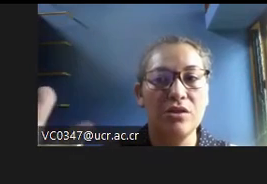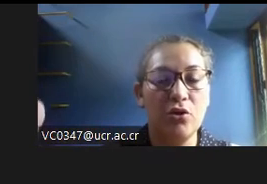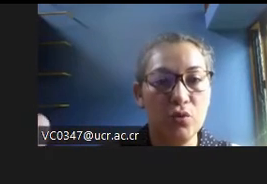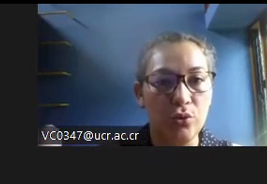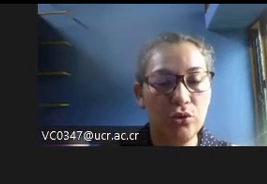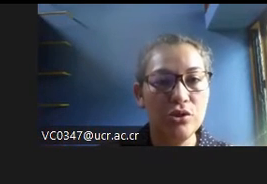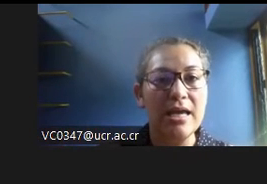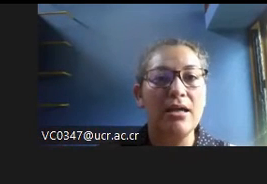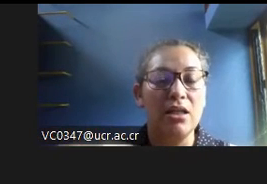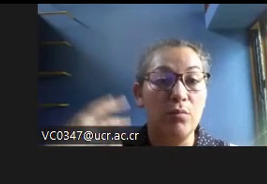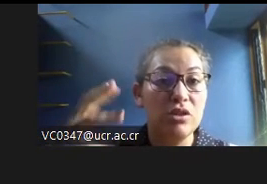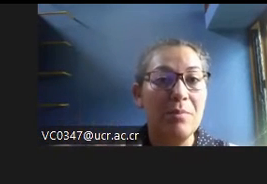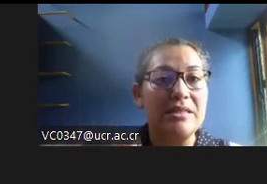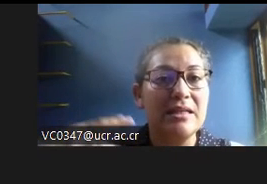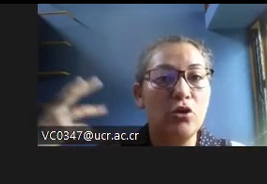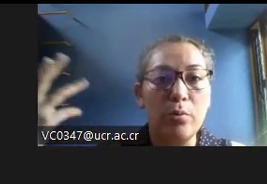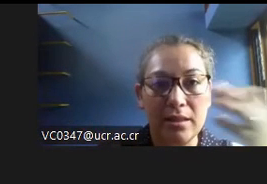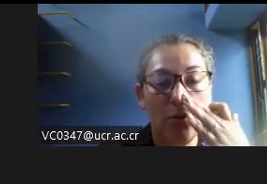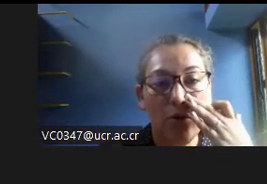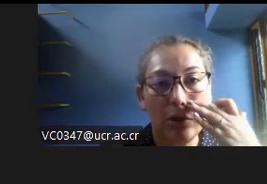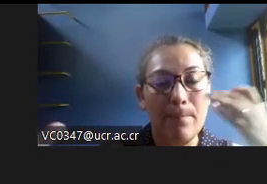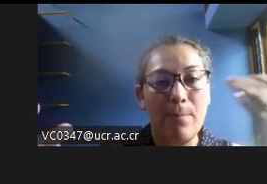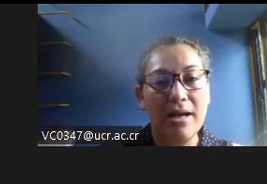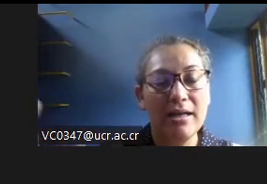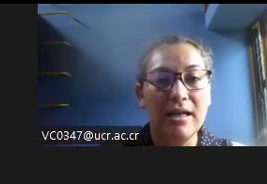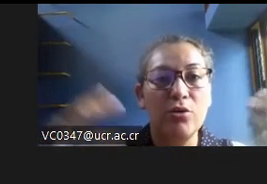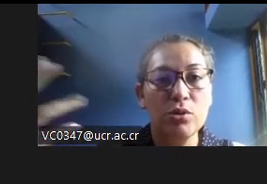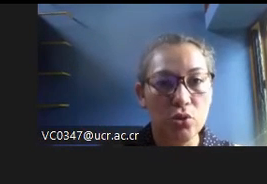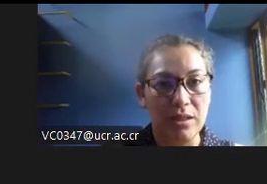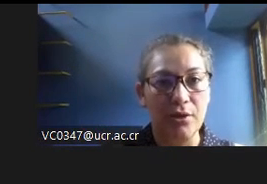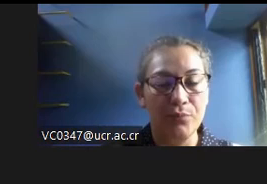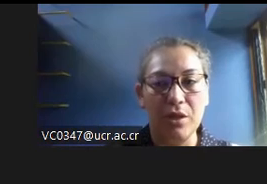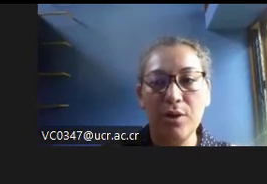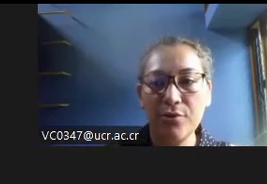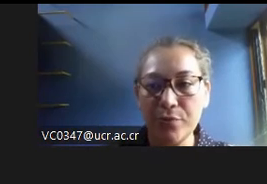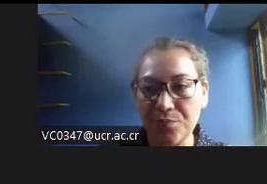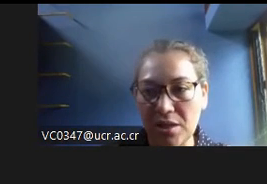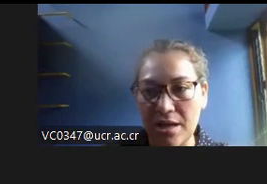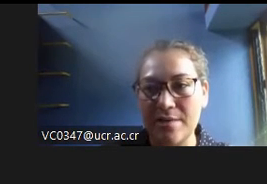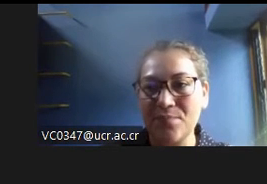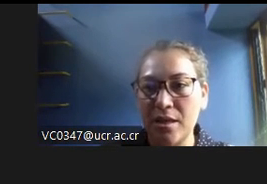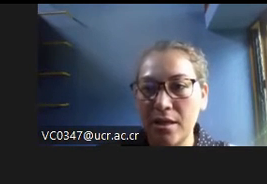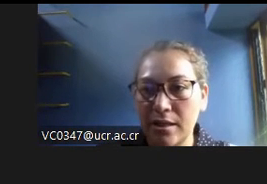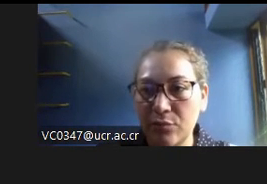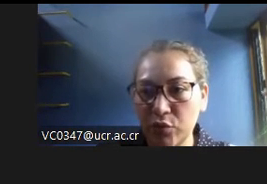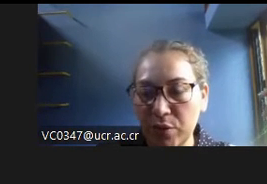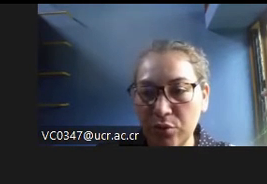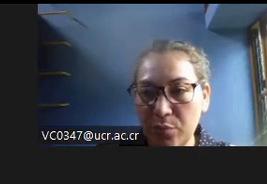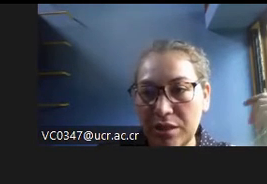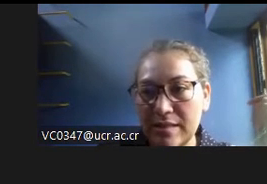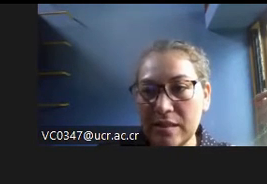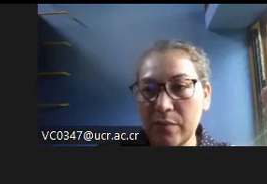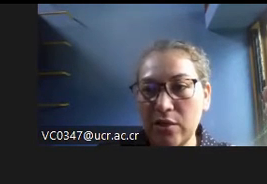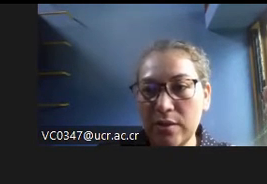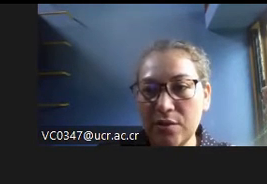dar a conocer los productos. Tenemos que pensar el objetivo para crear nuestro video. ¿De acuerdo? Ahí. Nos